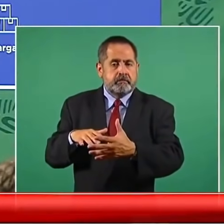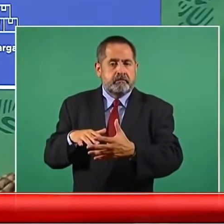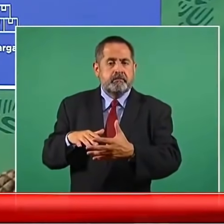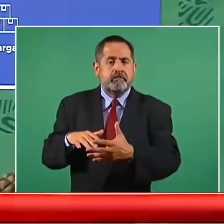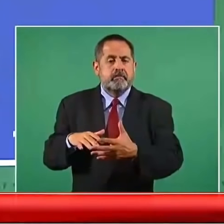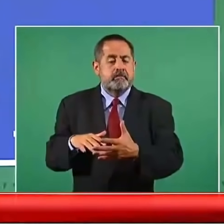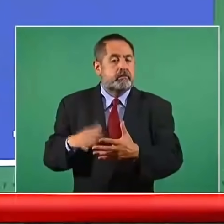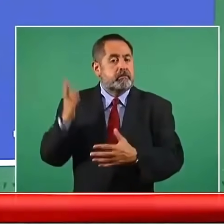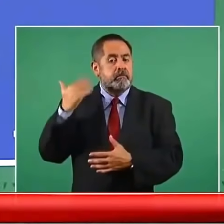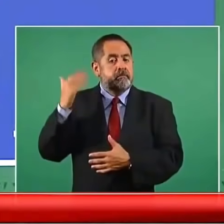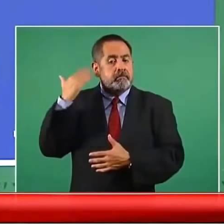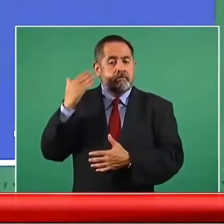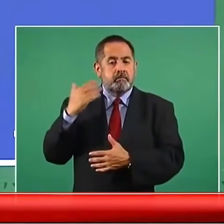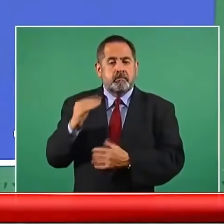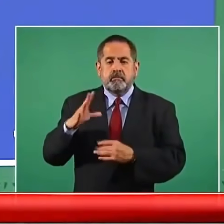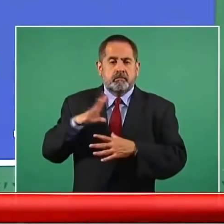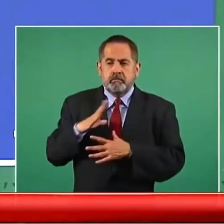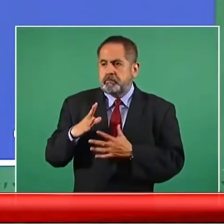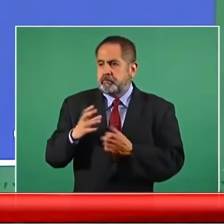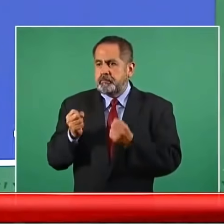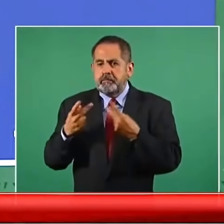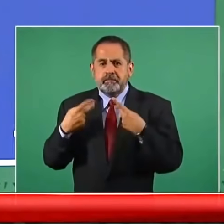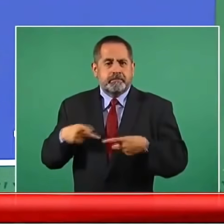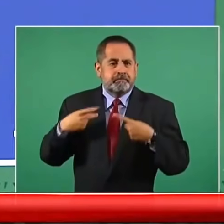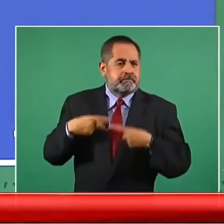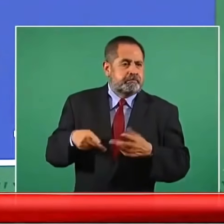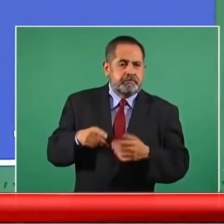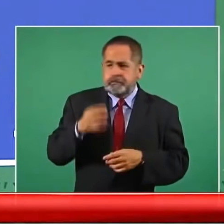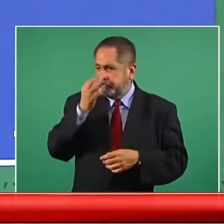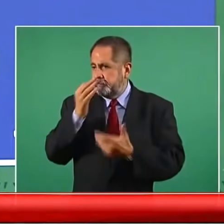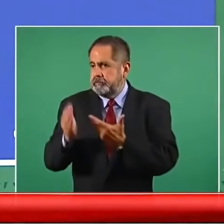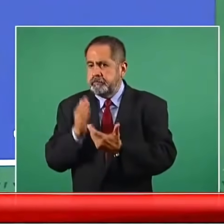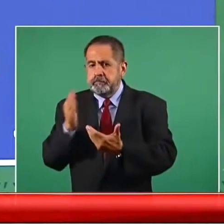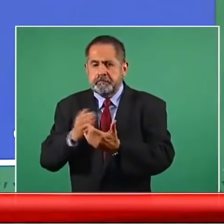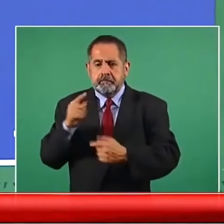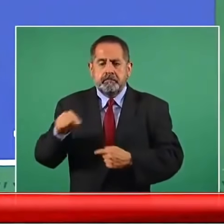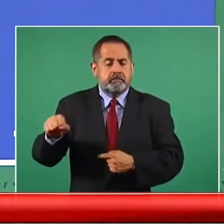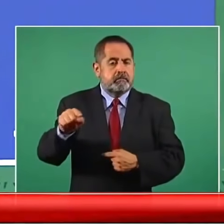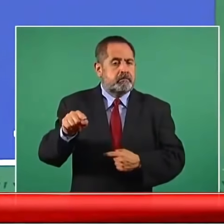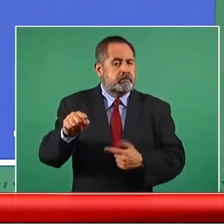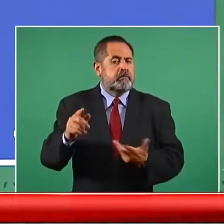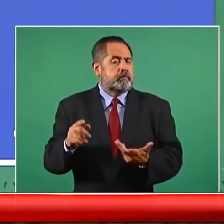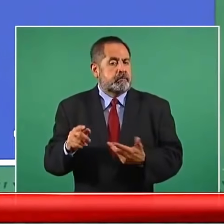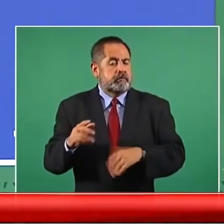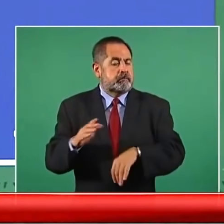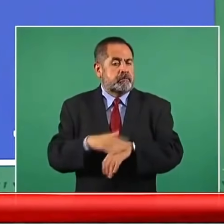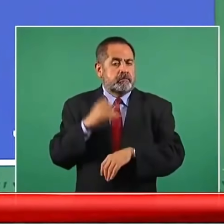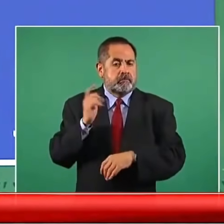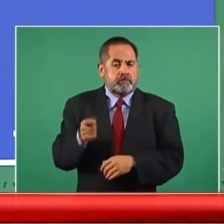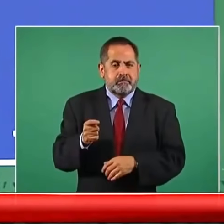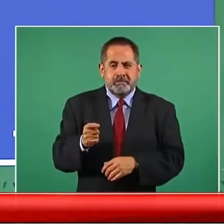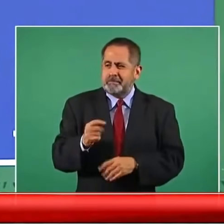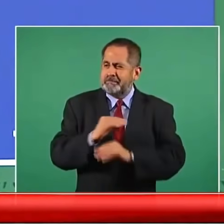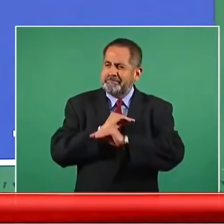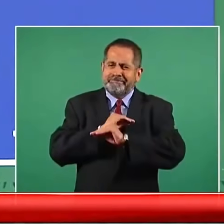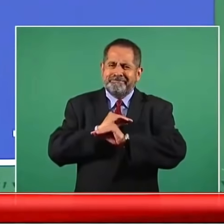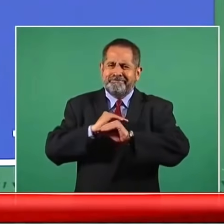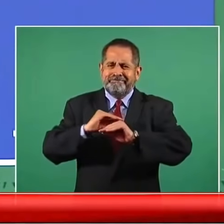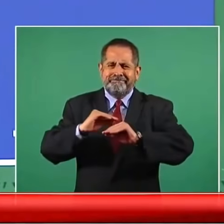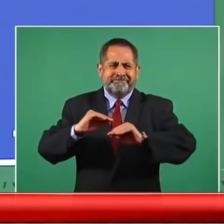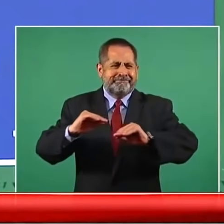no había población porque era muy inhóspito el